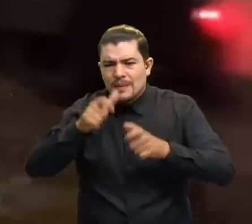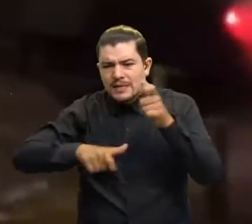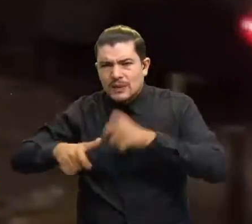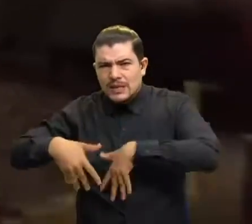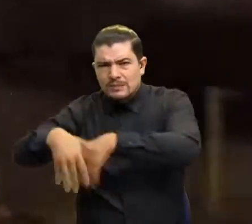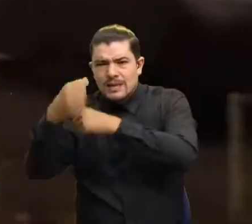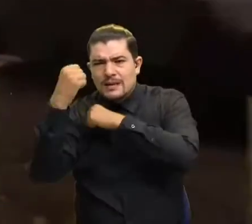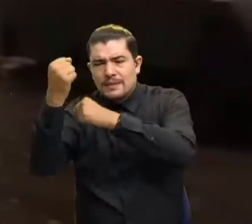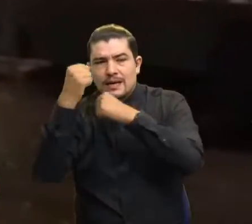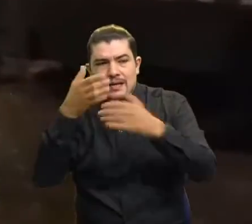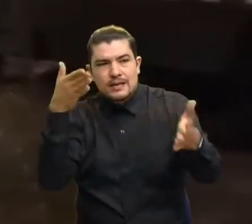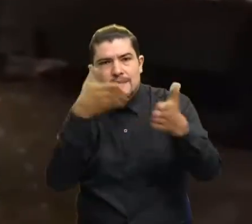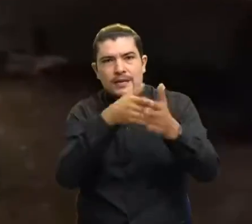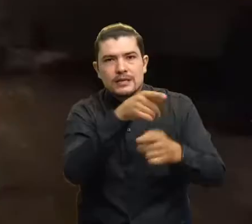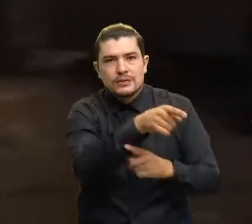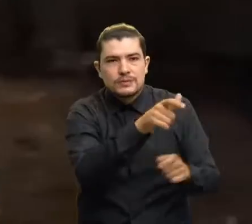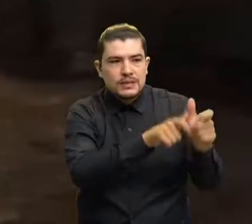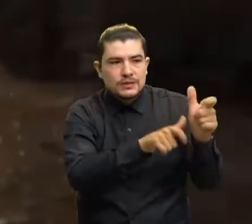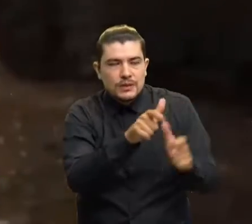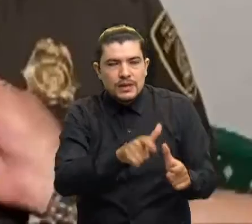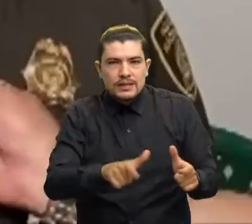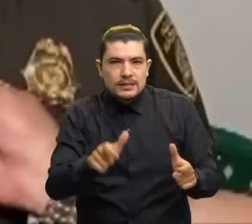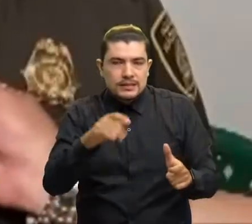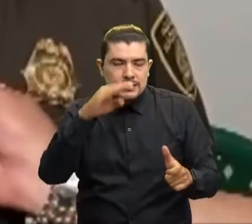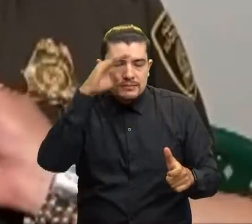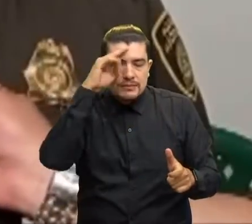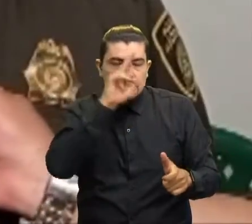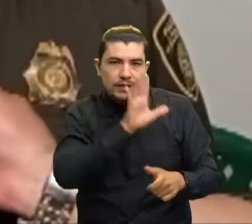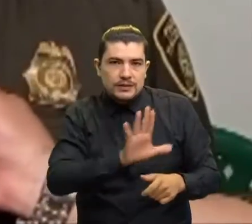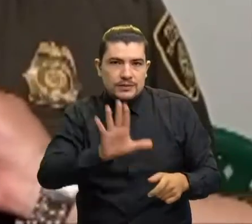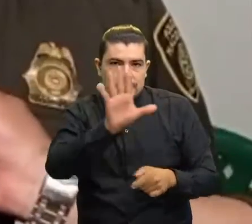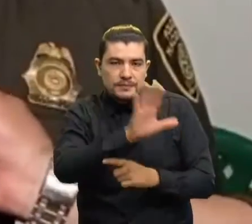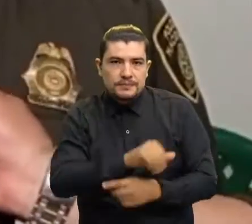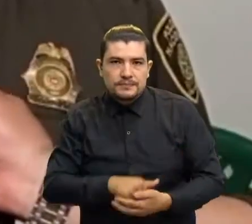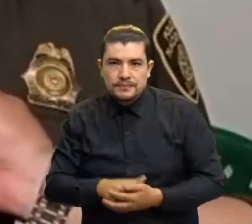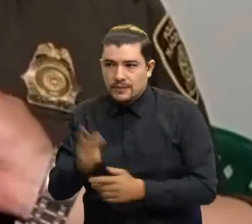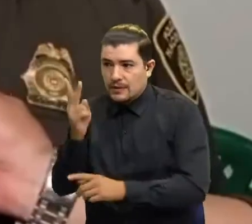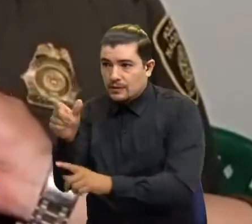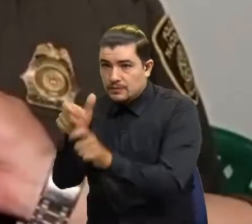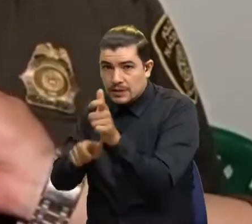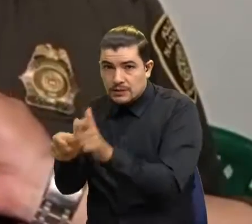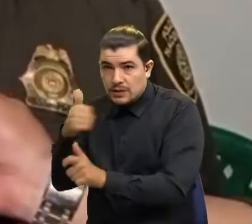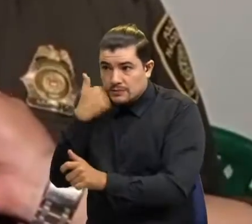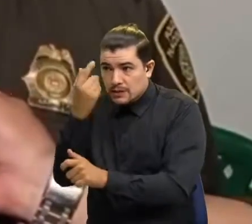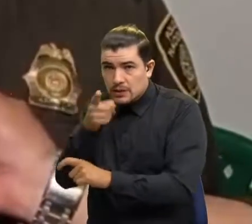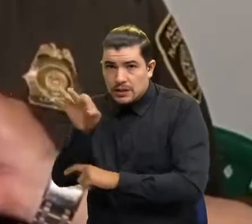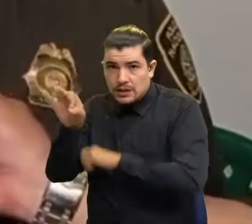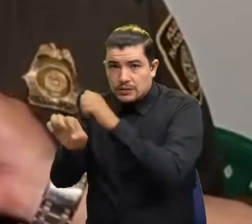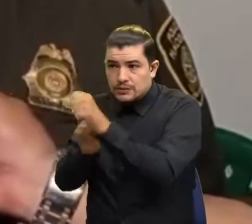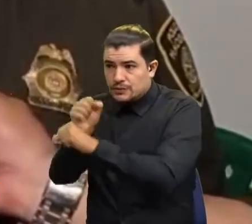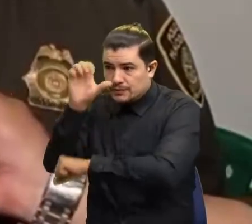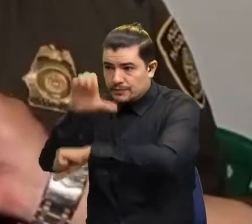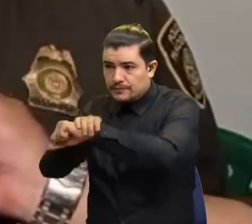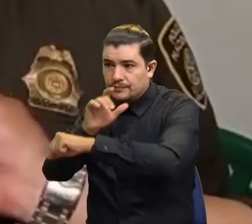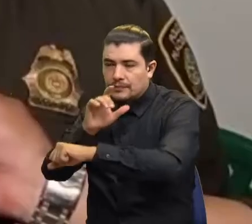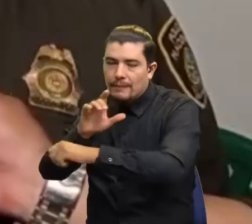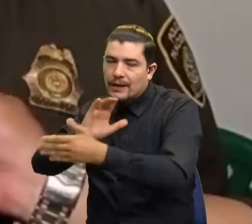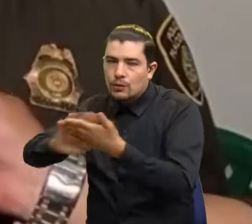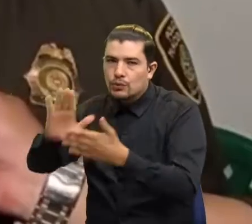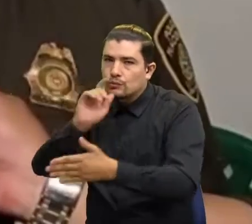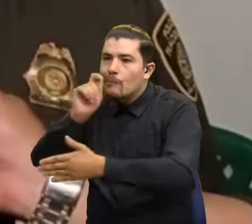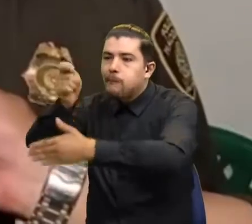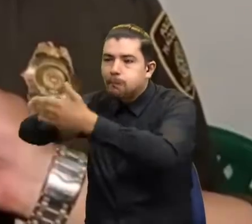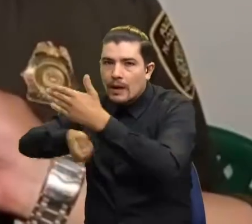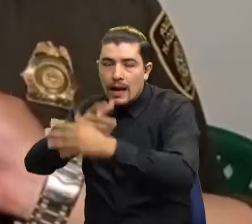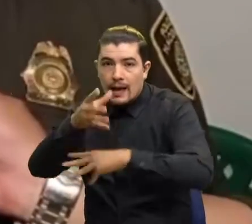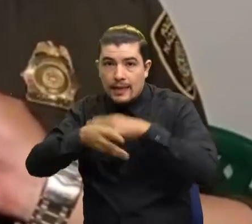Dos adultos fueron aplicados órdenes de comparendo, traslado por procedimiento de policía, y de acuerdo a los organismos de socorro,